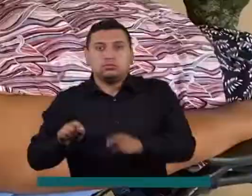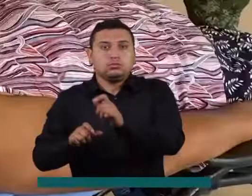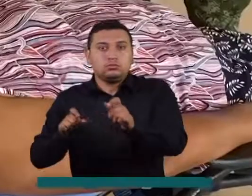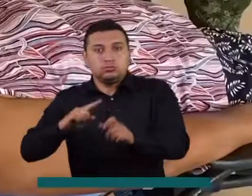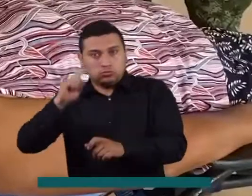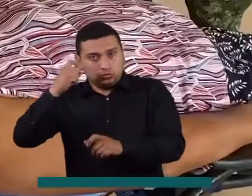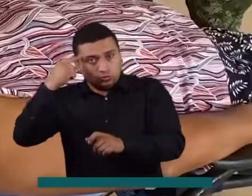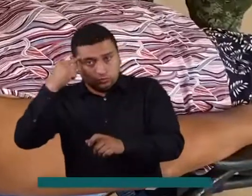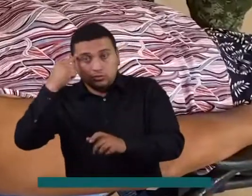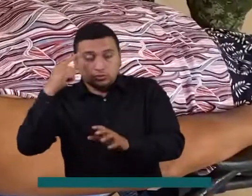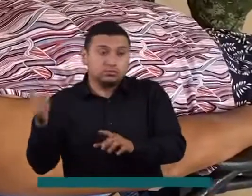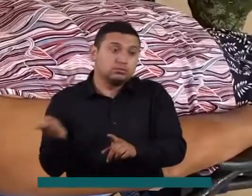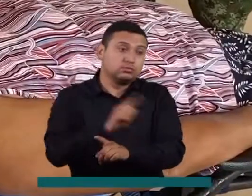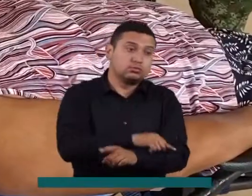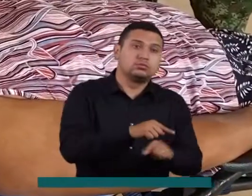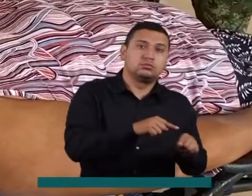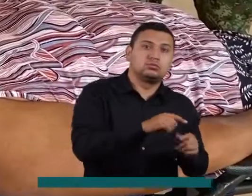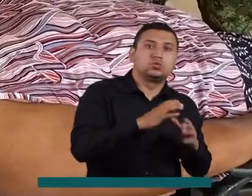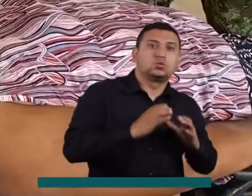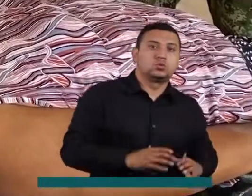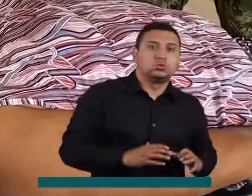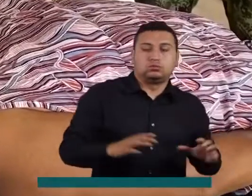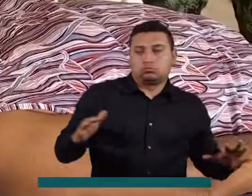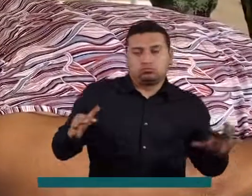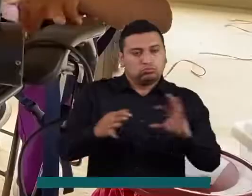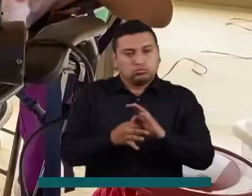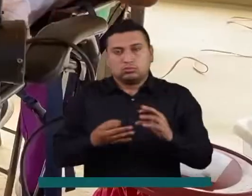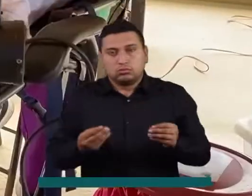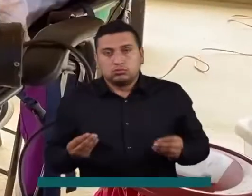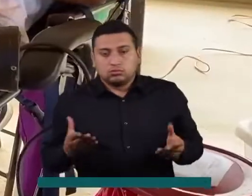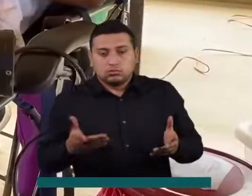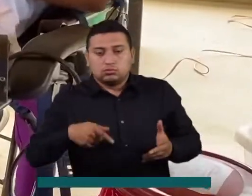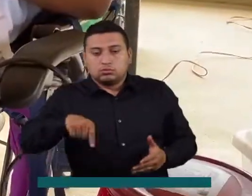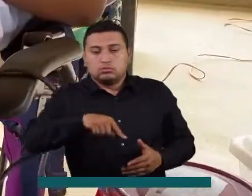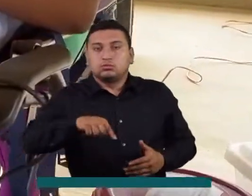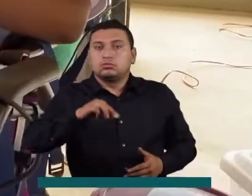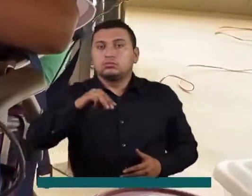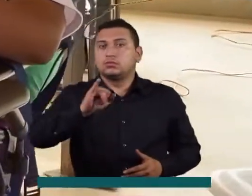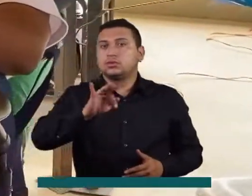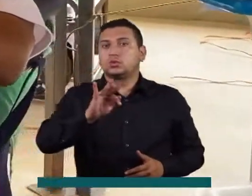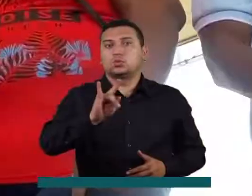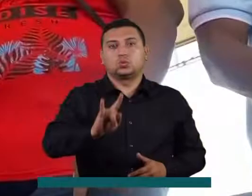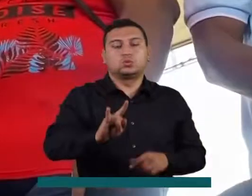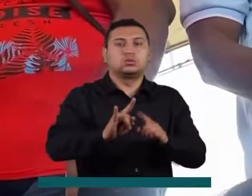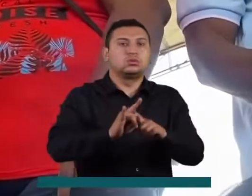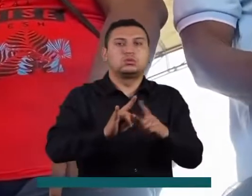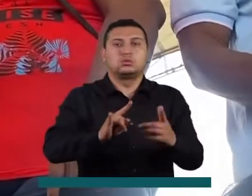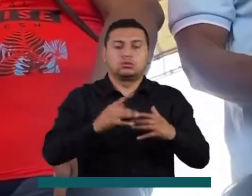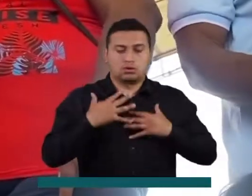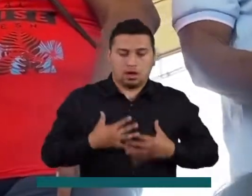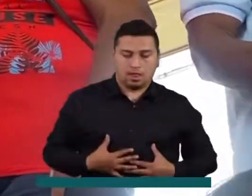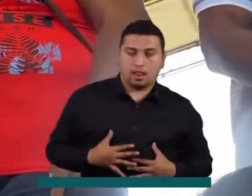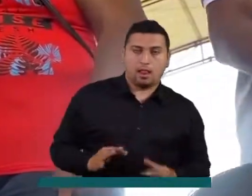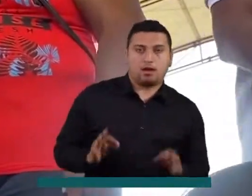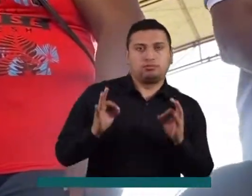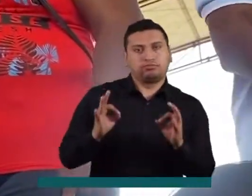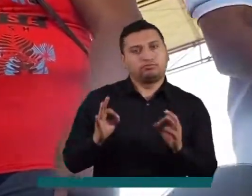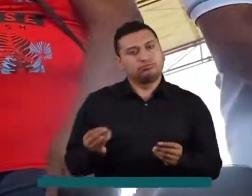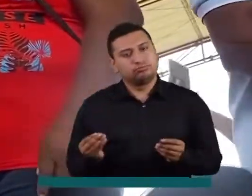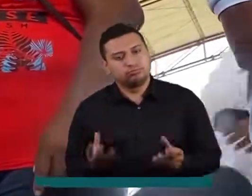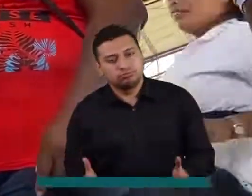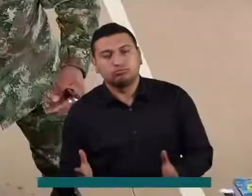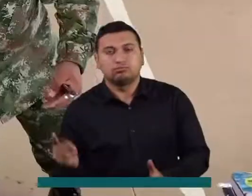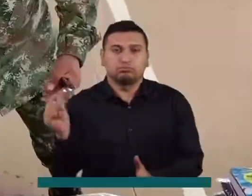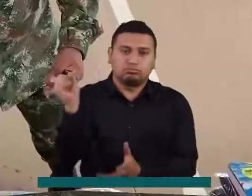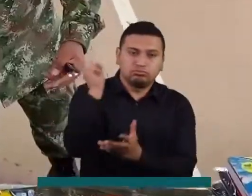el municipio de Mitú y por vía fluvial ayudas para esta comunidad indígena como prendas de vestir, mercados, kits